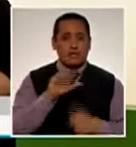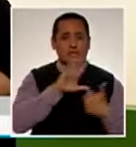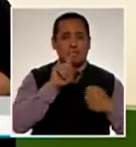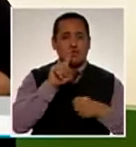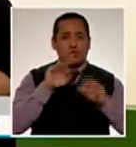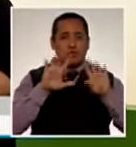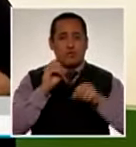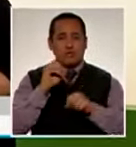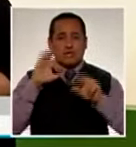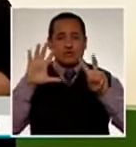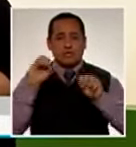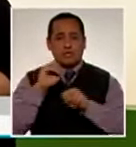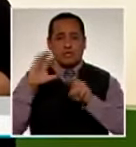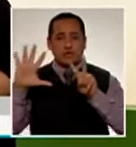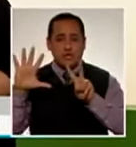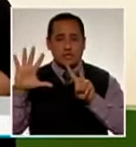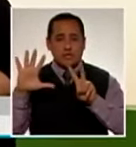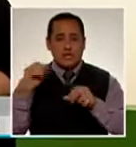comunicar con nosotros,